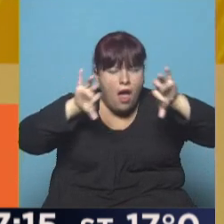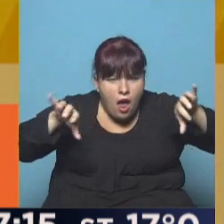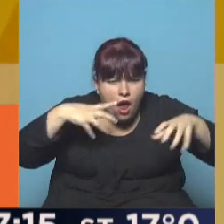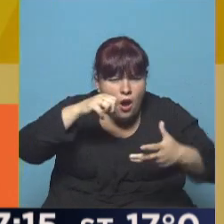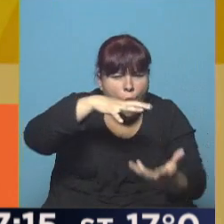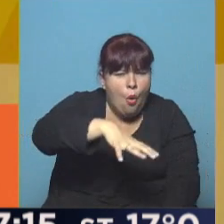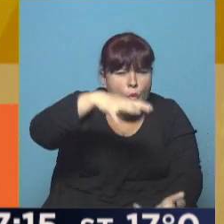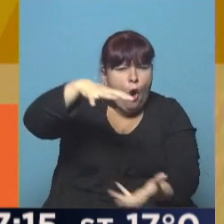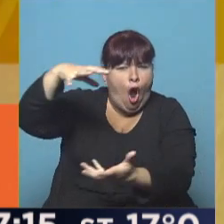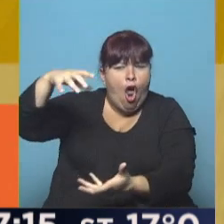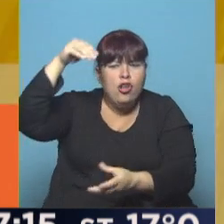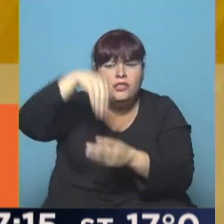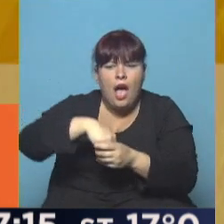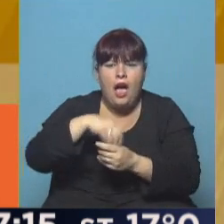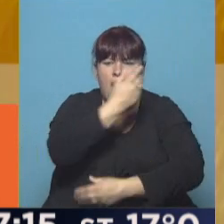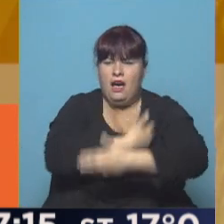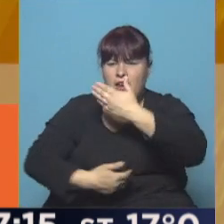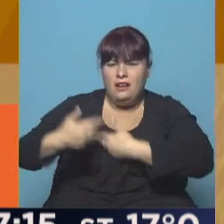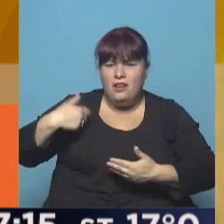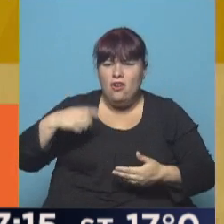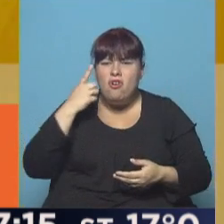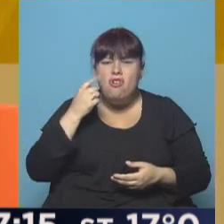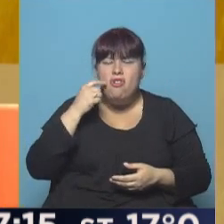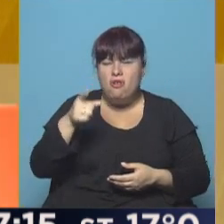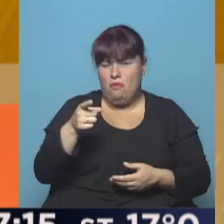allí bolsas con parte del trozo,